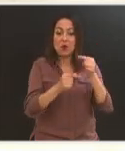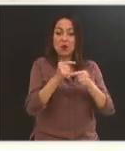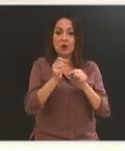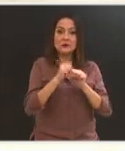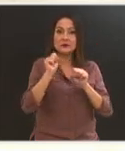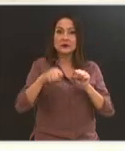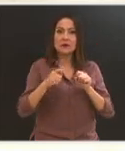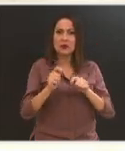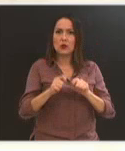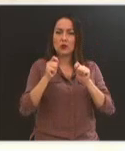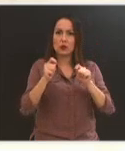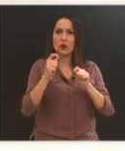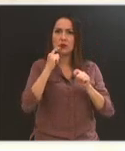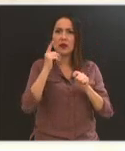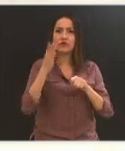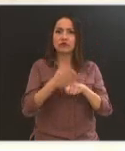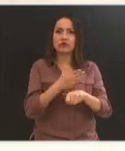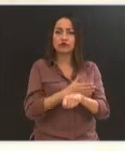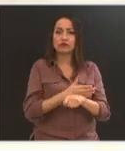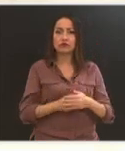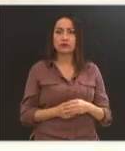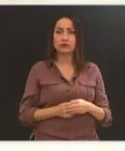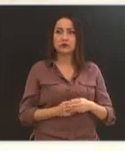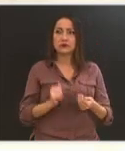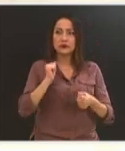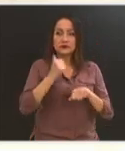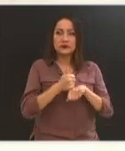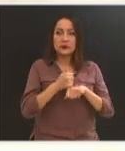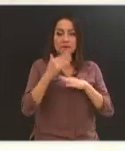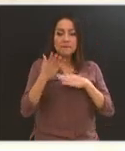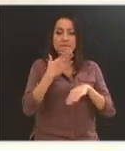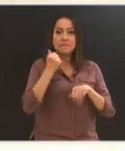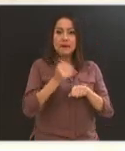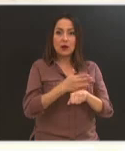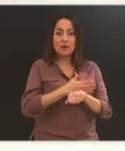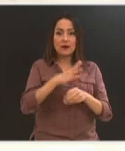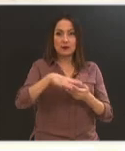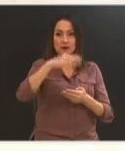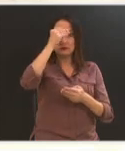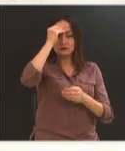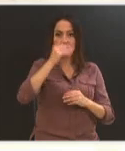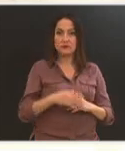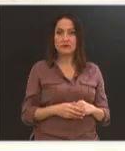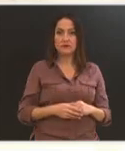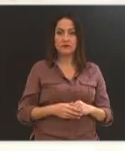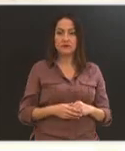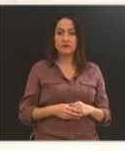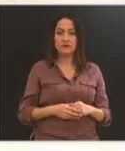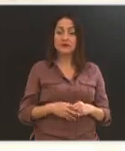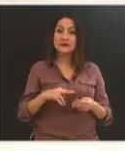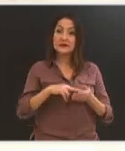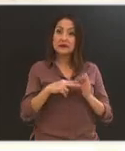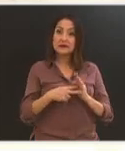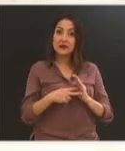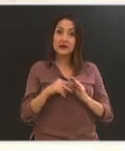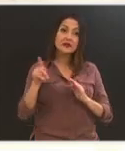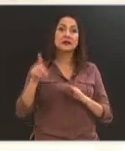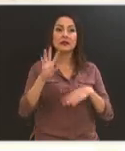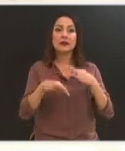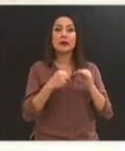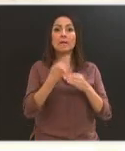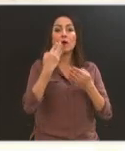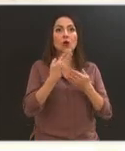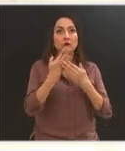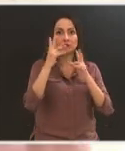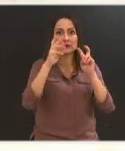sistema educativo se ha tratado de ir recuperando y de establecer planes para el mejoramiento de los aprendizajes. ¿Qué quiere decir esto? Bueno, que ante este tipo de pruebas,